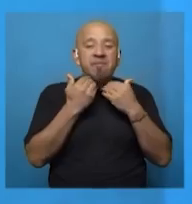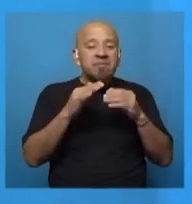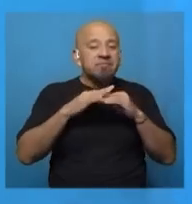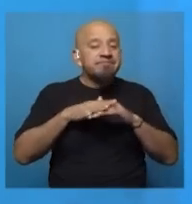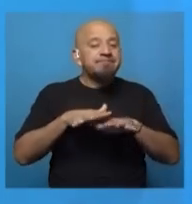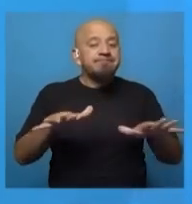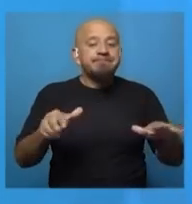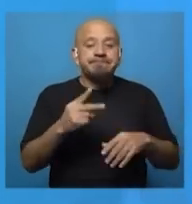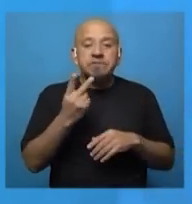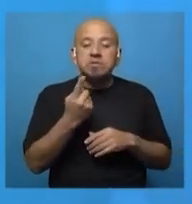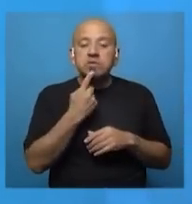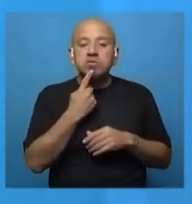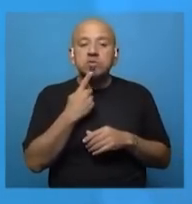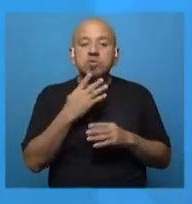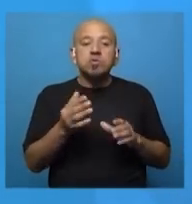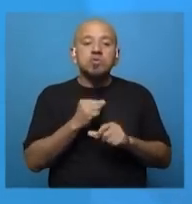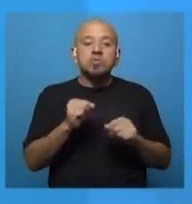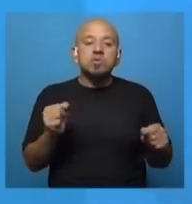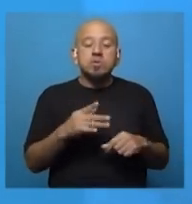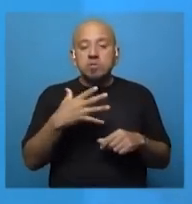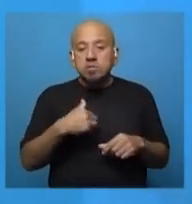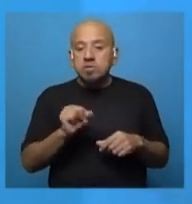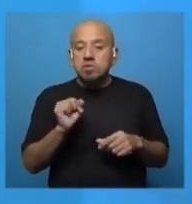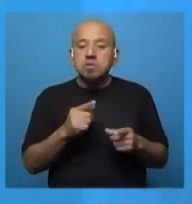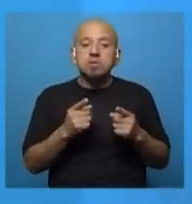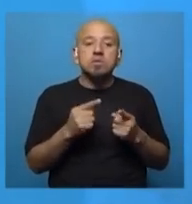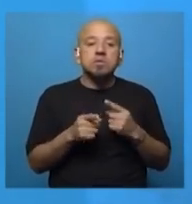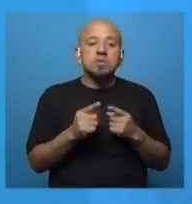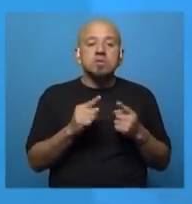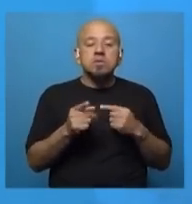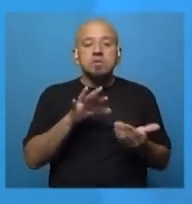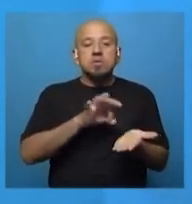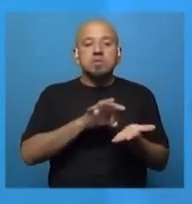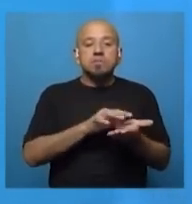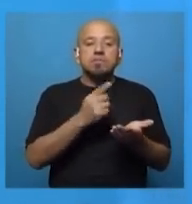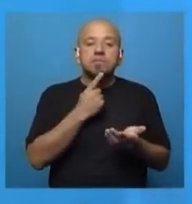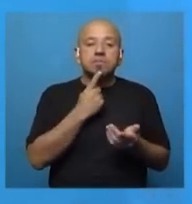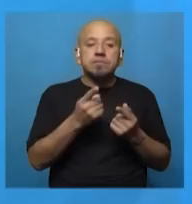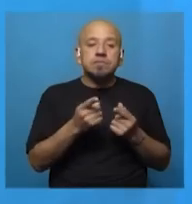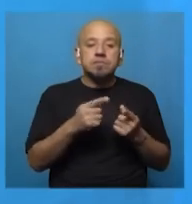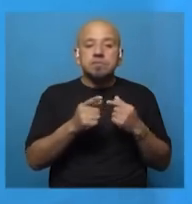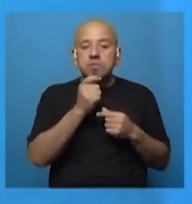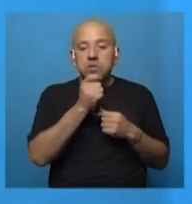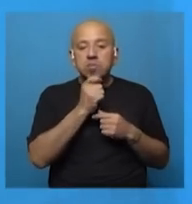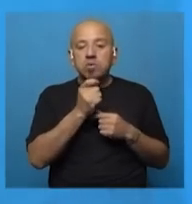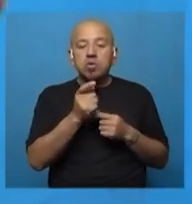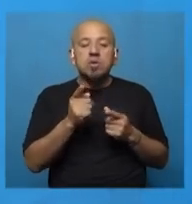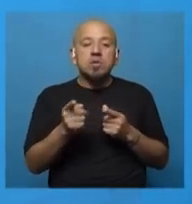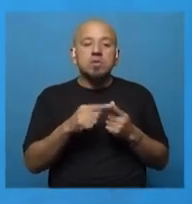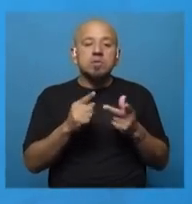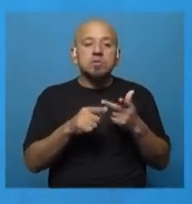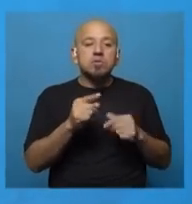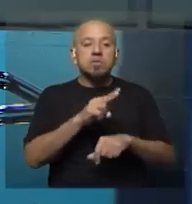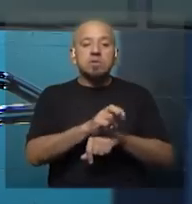si pasa con dos legisladores podrá pasar con más podrá pasar con el sistema político podrá pasar con los periodistas podrá pasar con